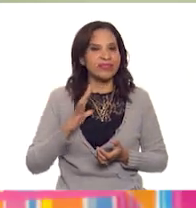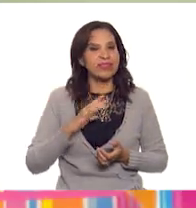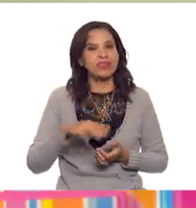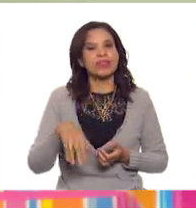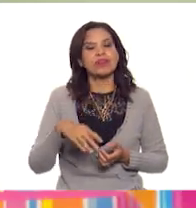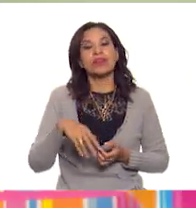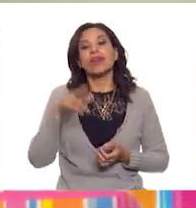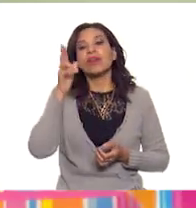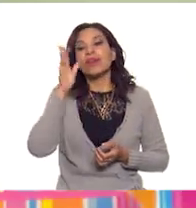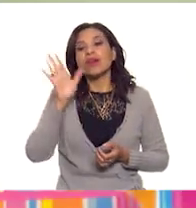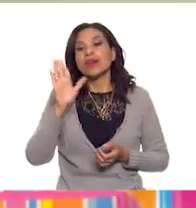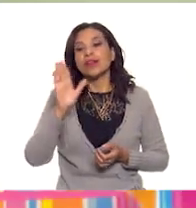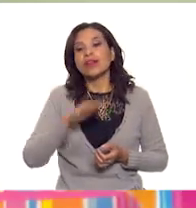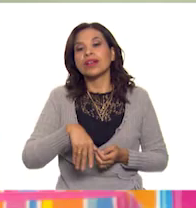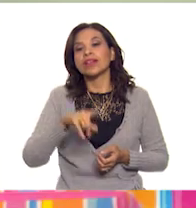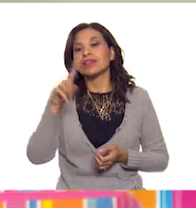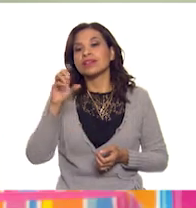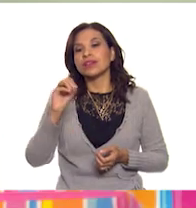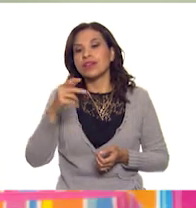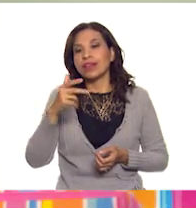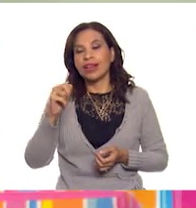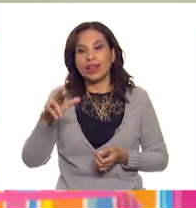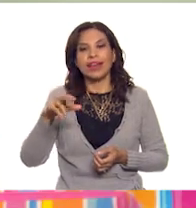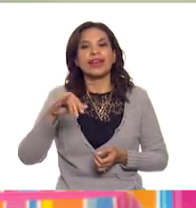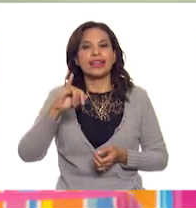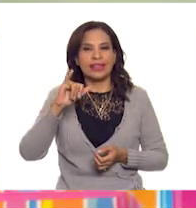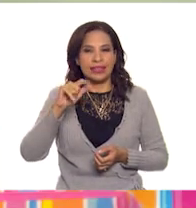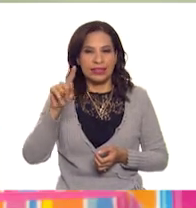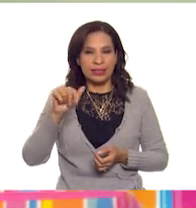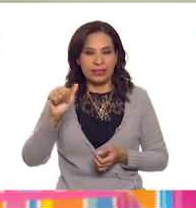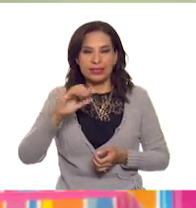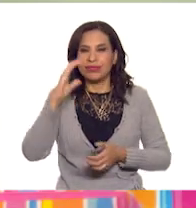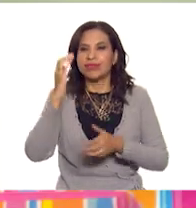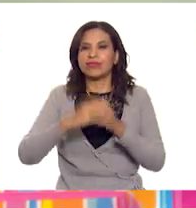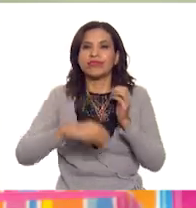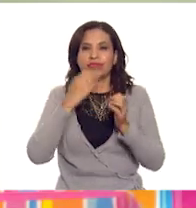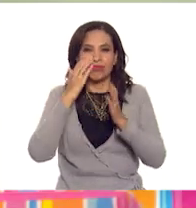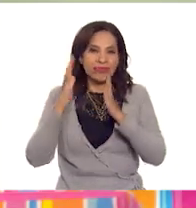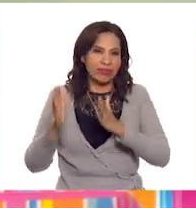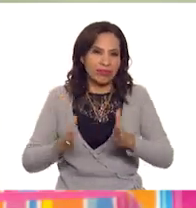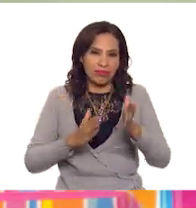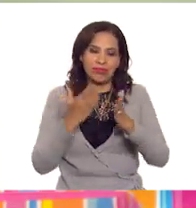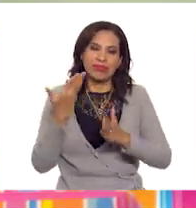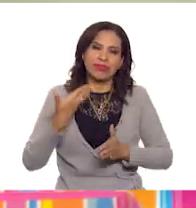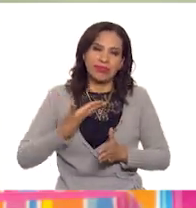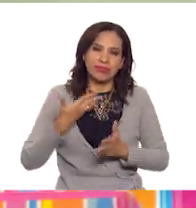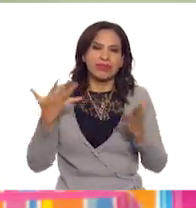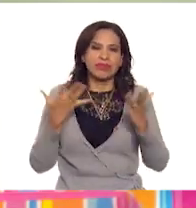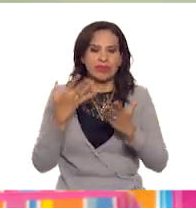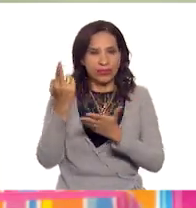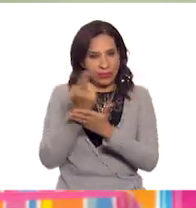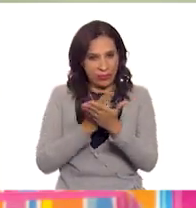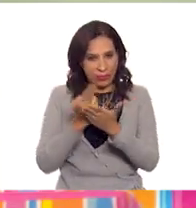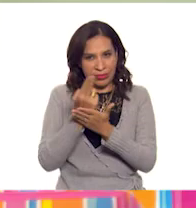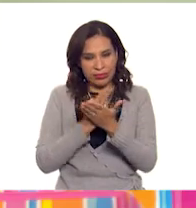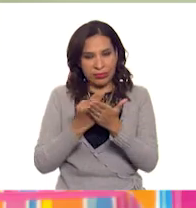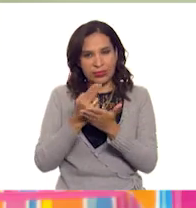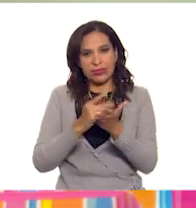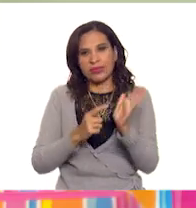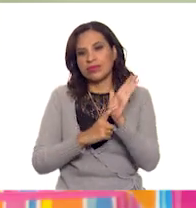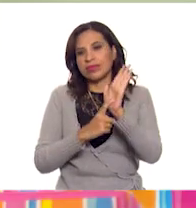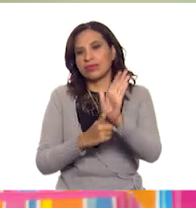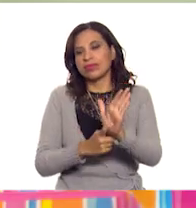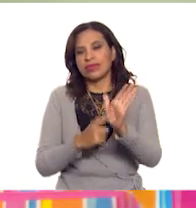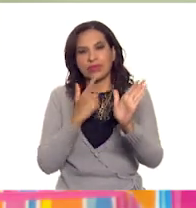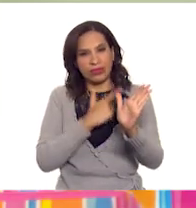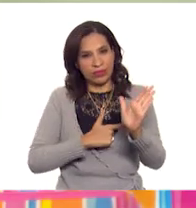Hola, Sohar. Hola, Itza. Itza me comentó que termina el ciclo escolar y me pidió que hiciera un dibujo en donde les mostrara lo